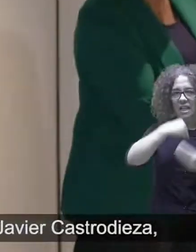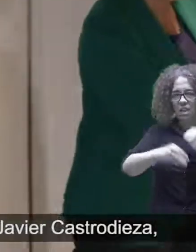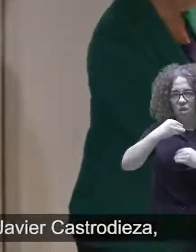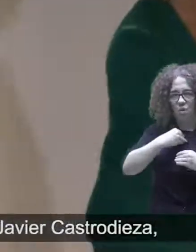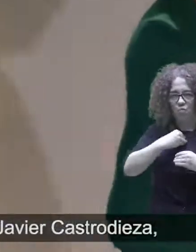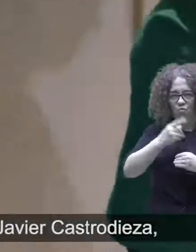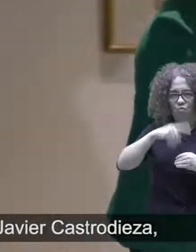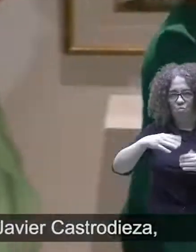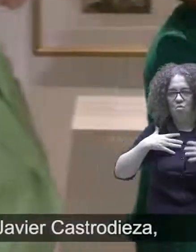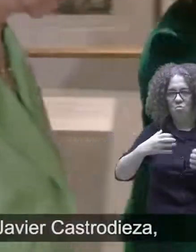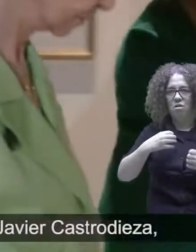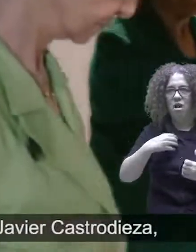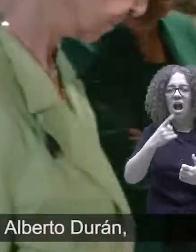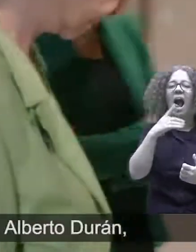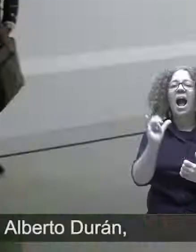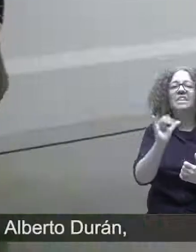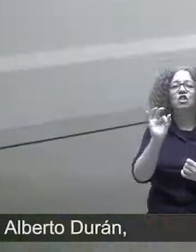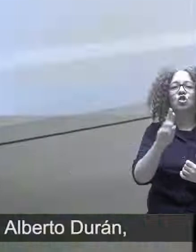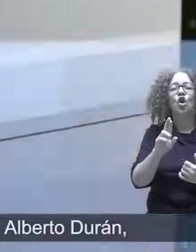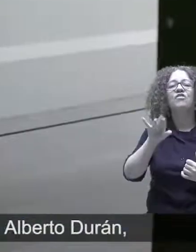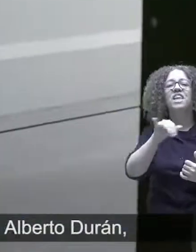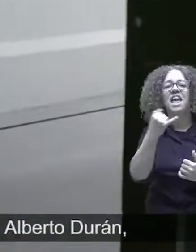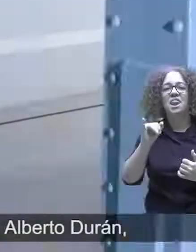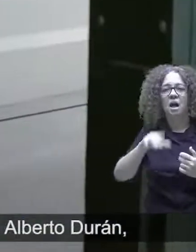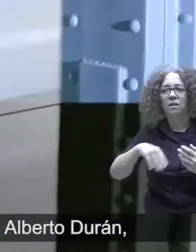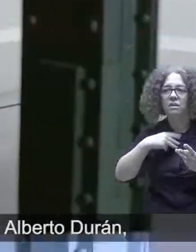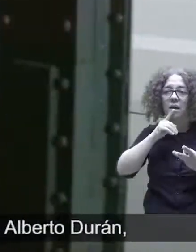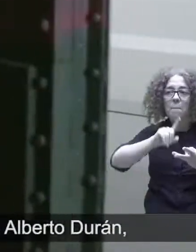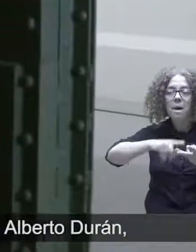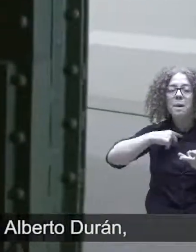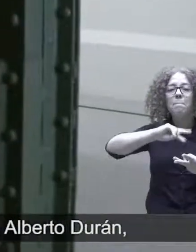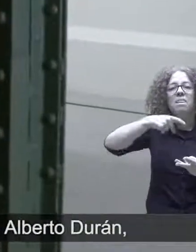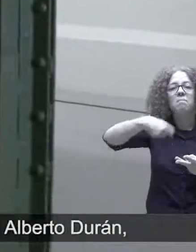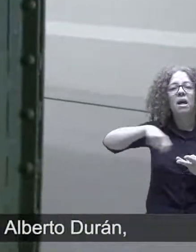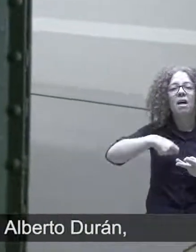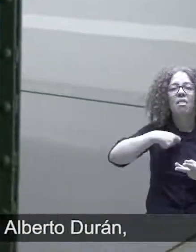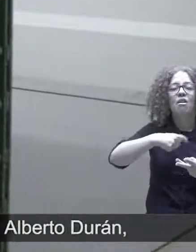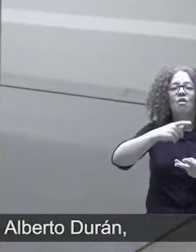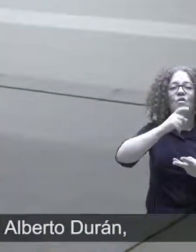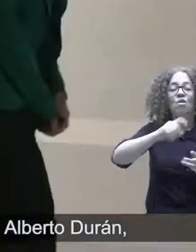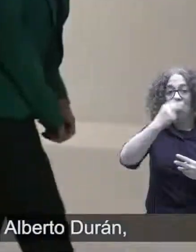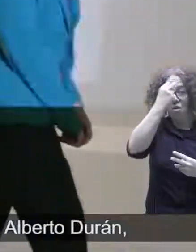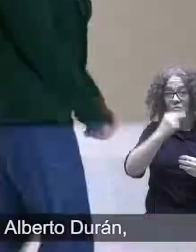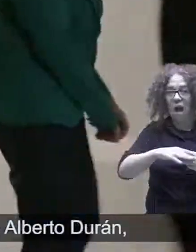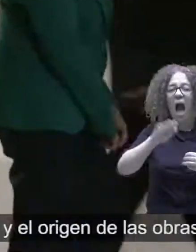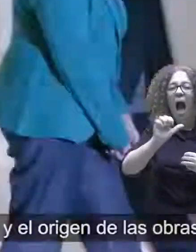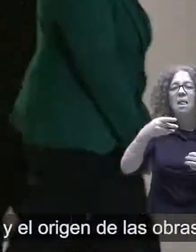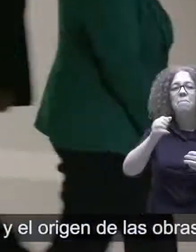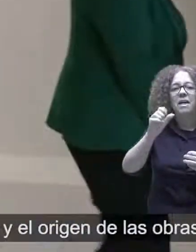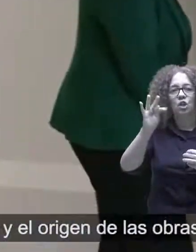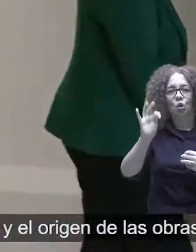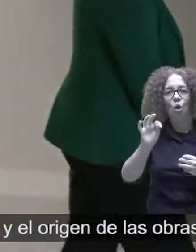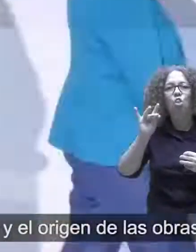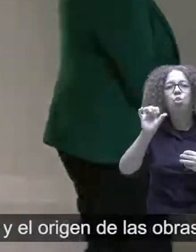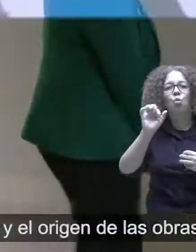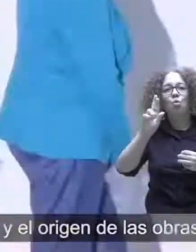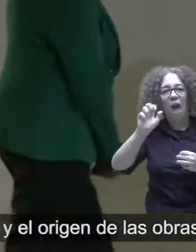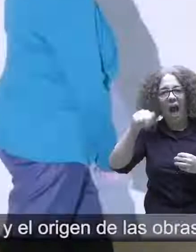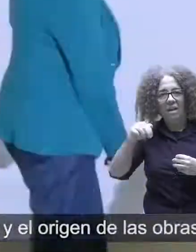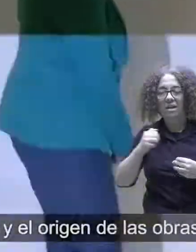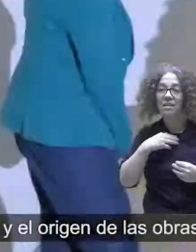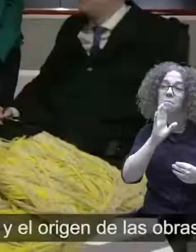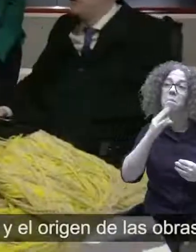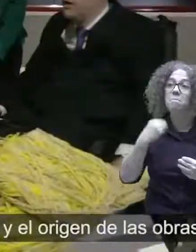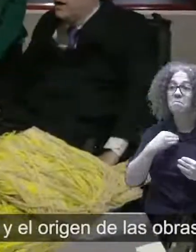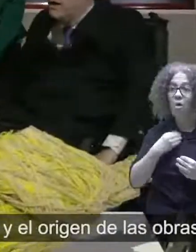Consumo, José Javier Castro Dieza, y del vicepresidente ejecutivo de Fundación 11, Alberto Durán, con quienes pudo visitar